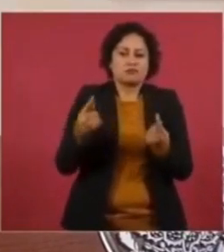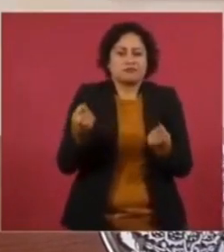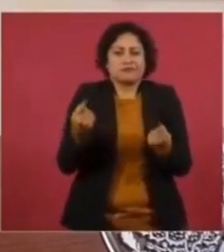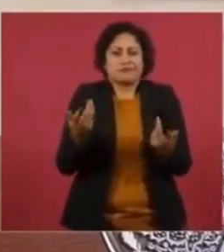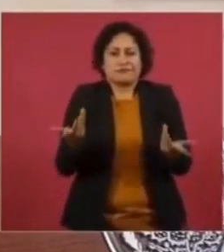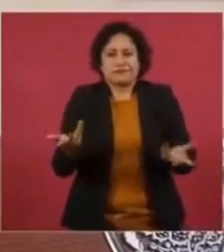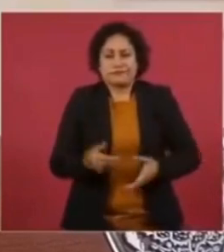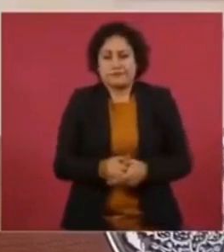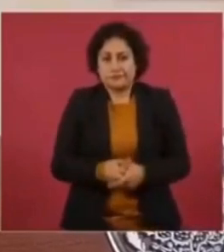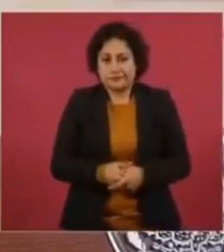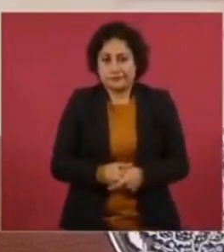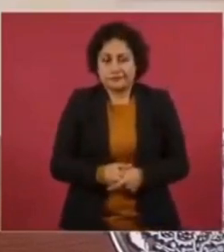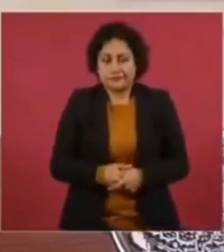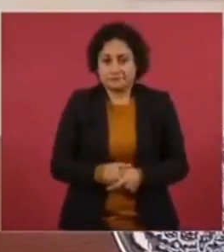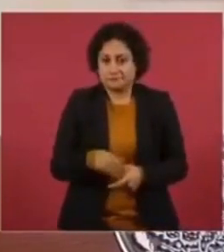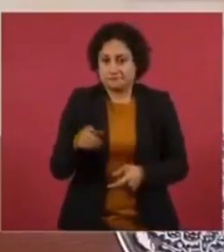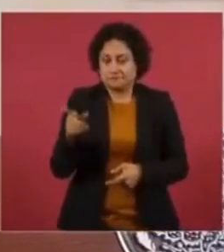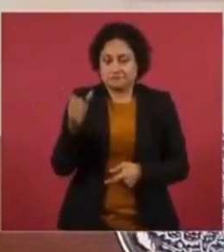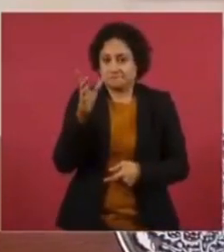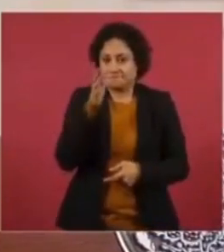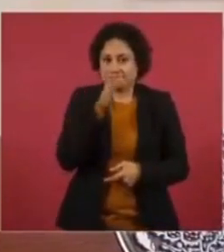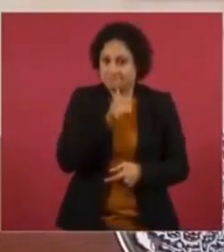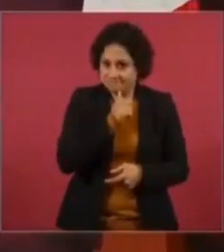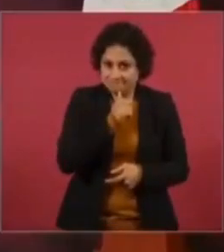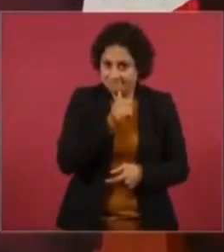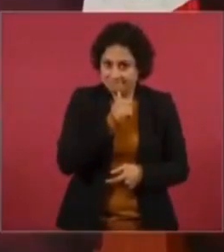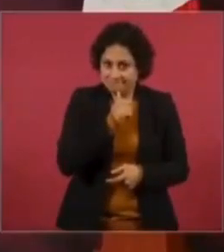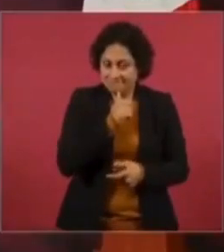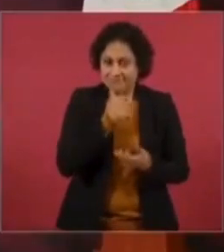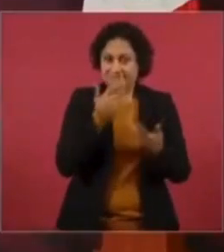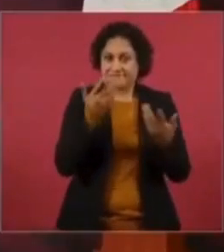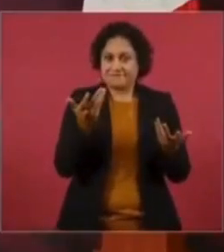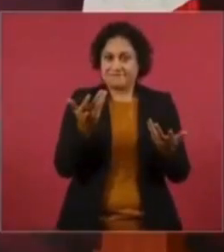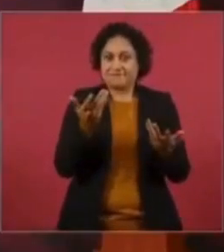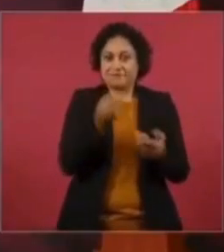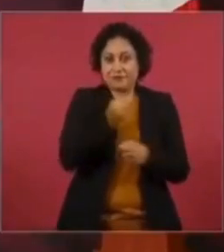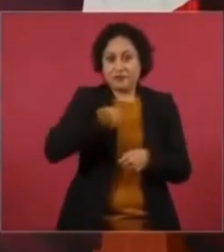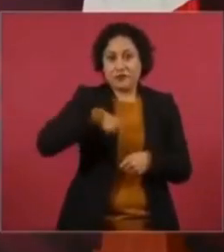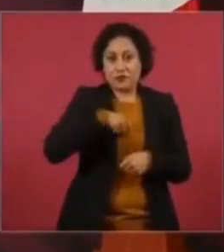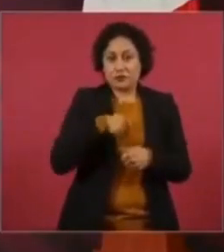Y también no somos represores,